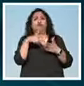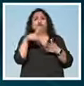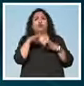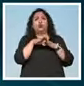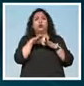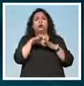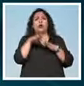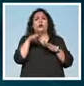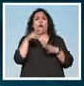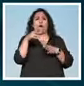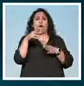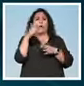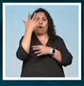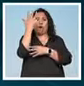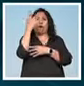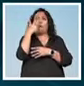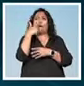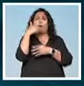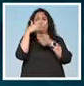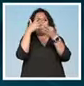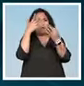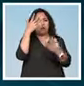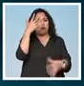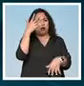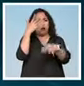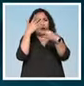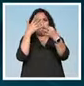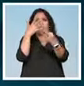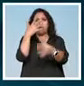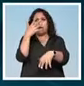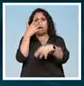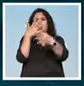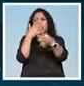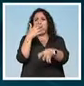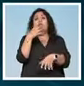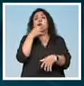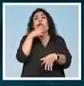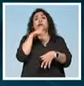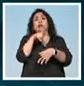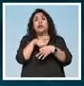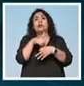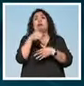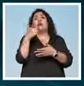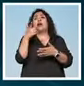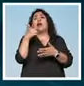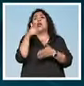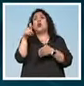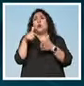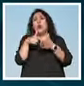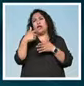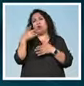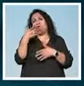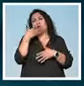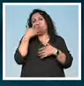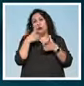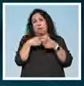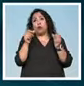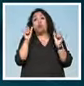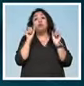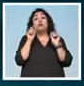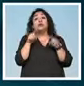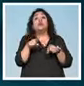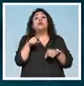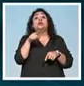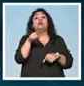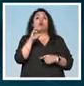de las hojas rojizas características del otoño. Festivales, templos, ryokan, posadas tradicionales japonesas, al igual que el